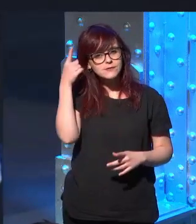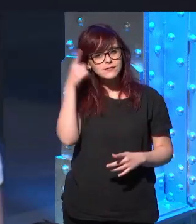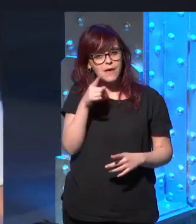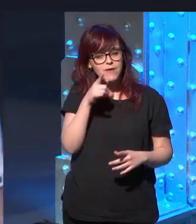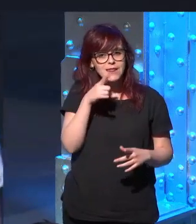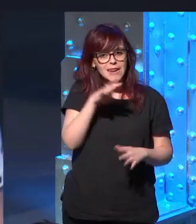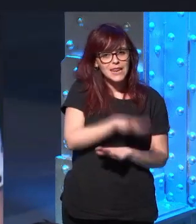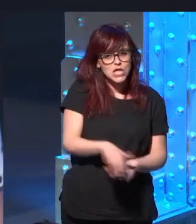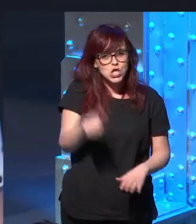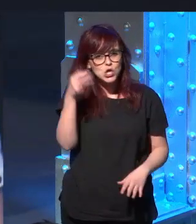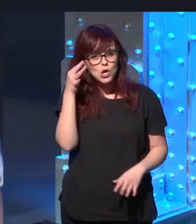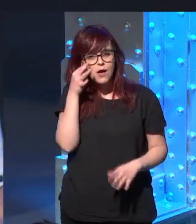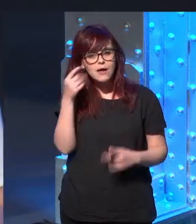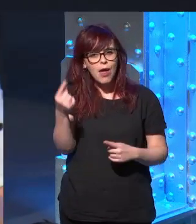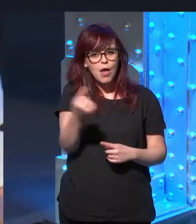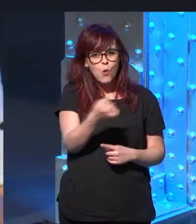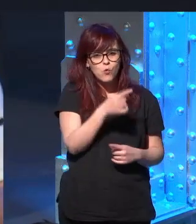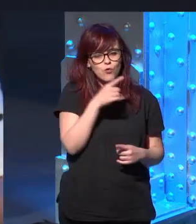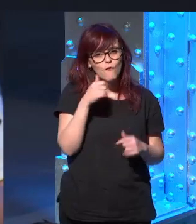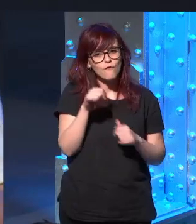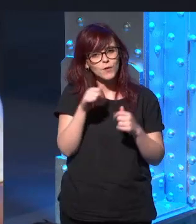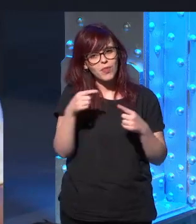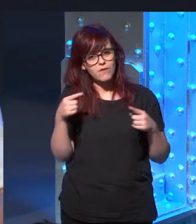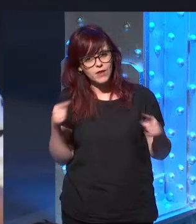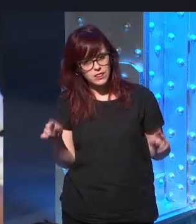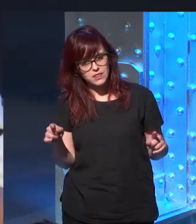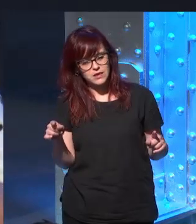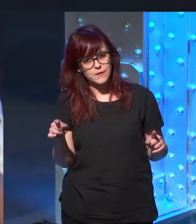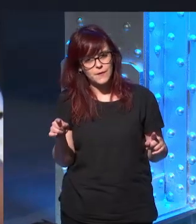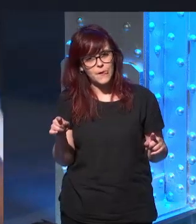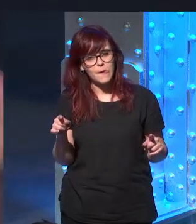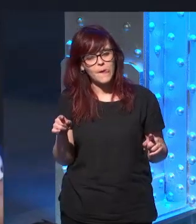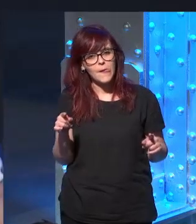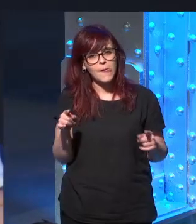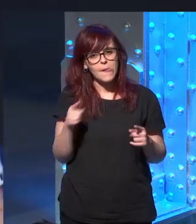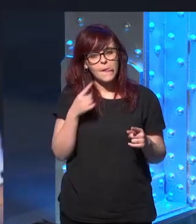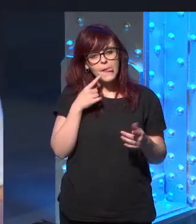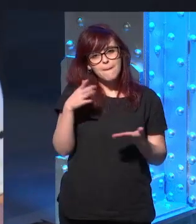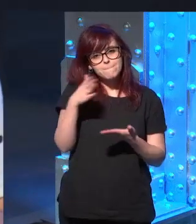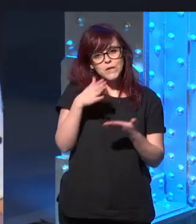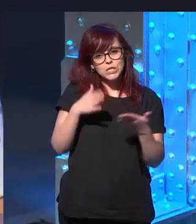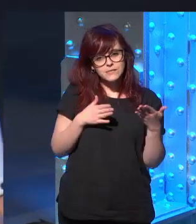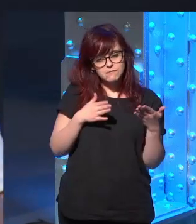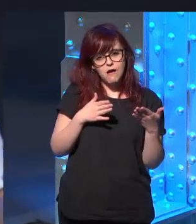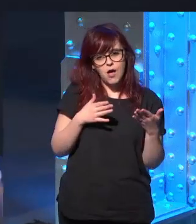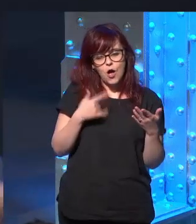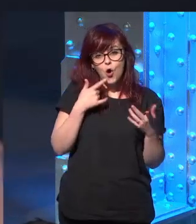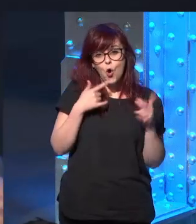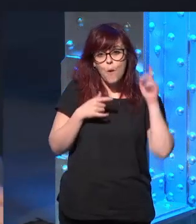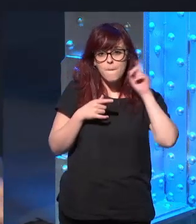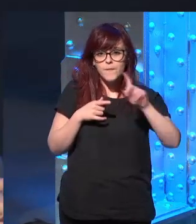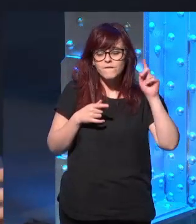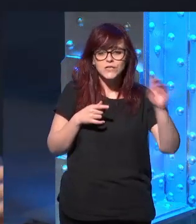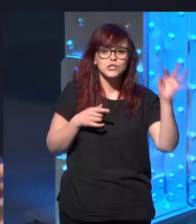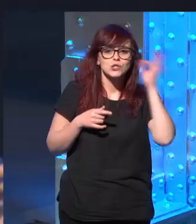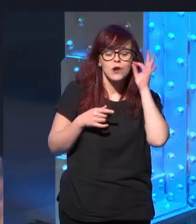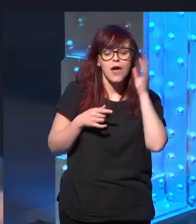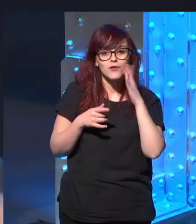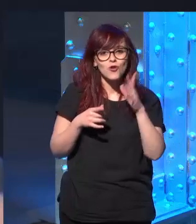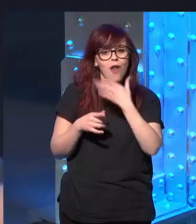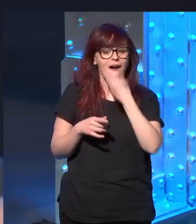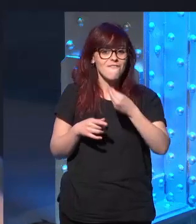cada niña es de una manera, ¿no? Y a mí, por ejemplo, me dio por la poesía y mi profesora, de hecho, yo conocí La Bella